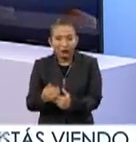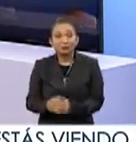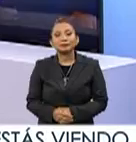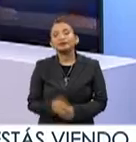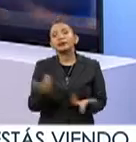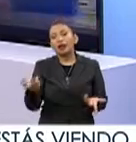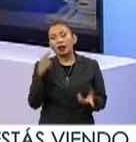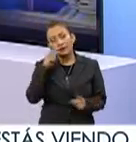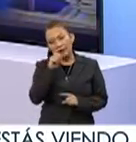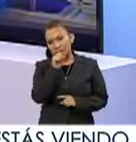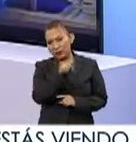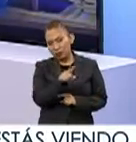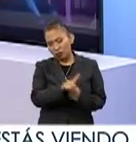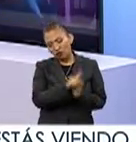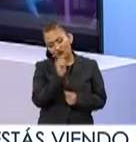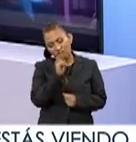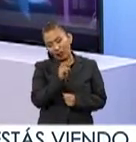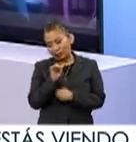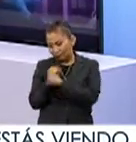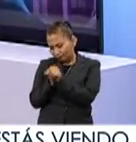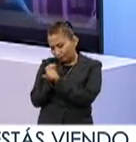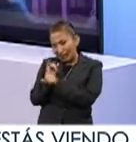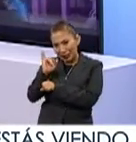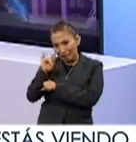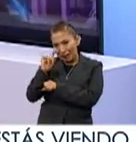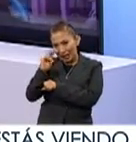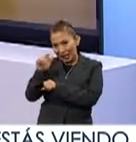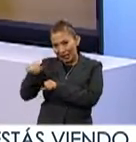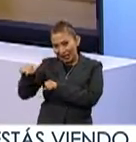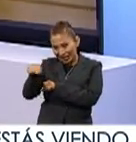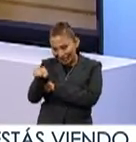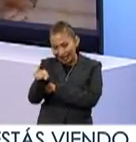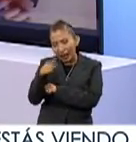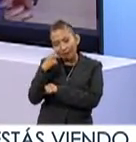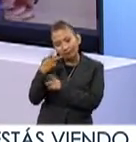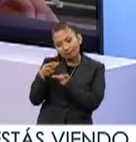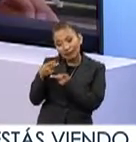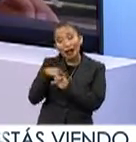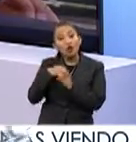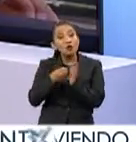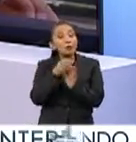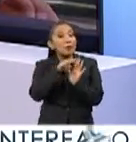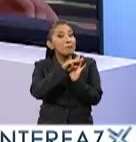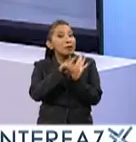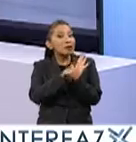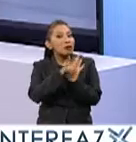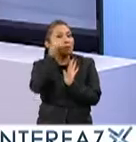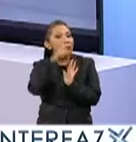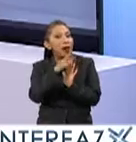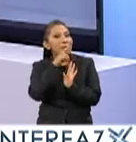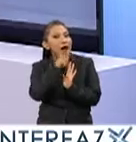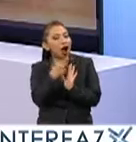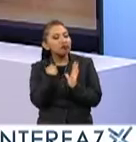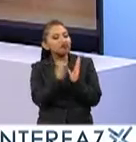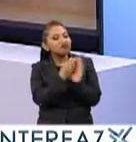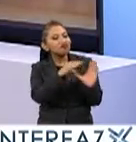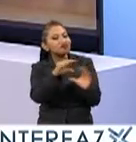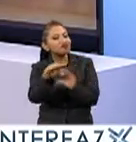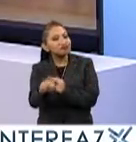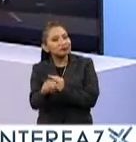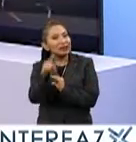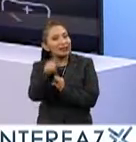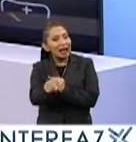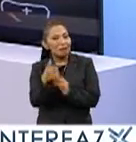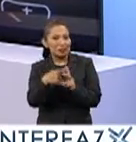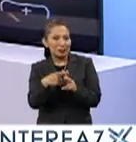social. Viendo precisamente este reto, investigadores del Instituto Politécnico Nacional han desarrollado un nuevo método que mejora las dinámicas de